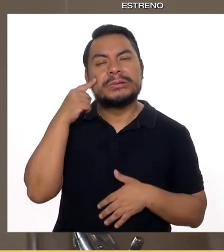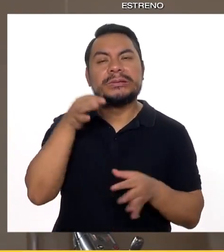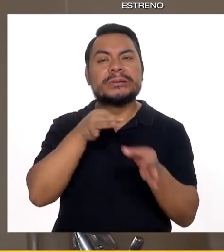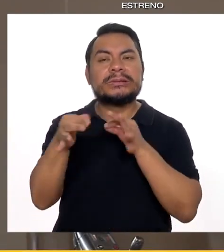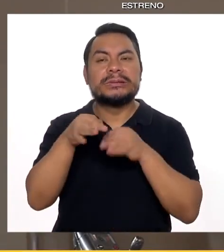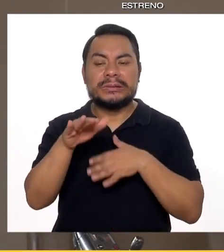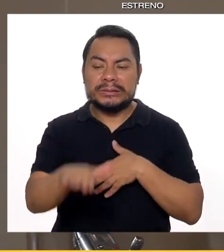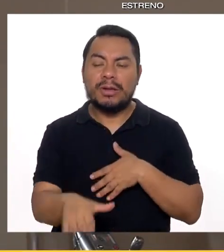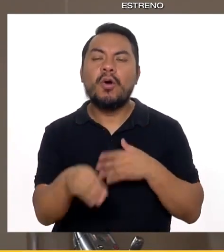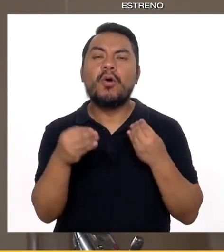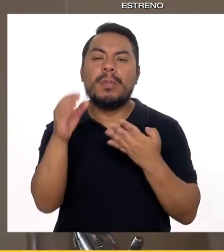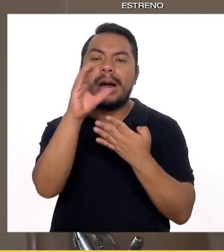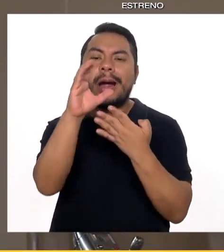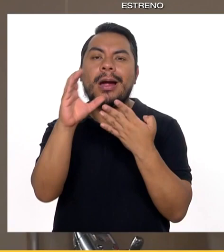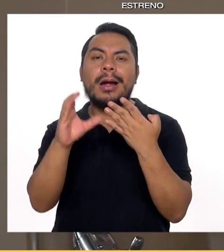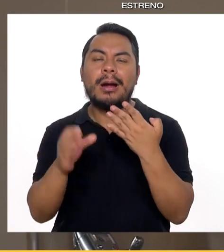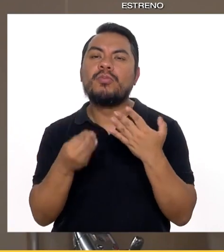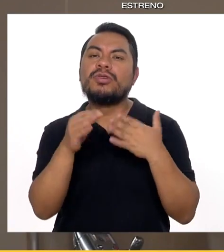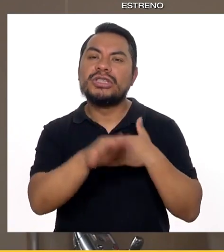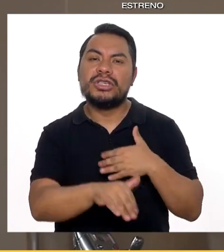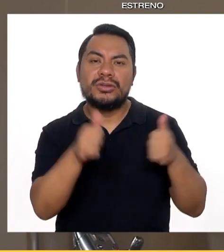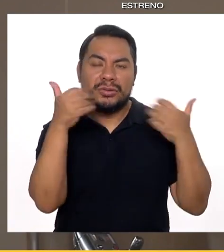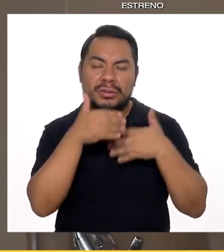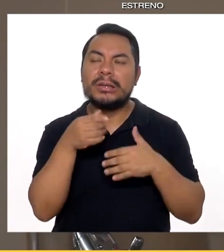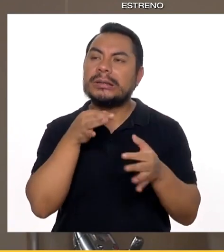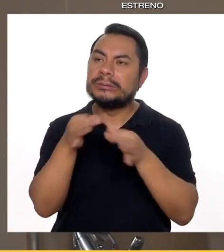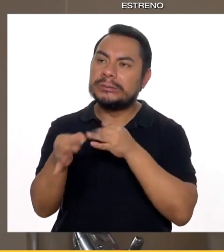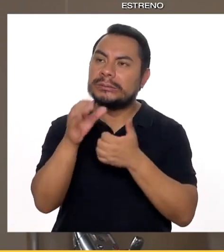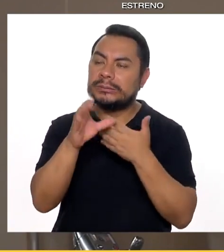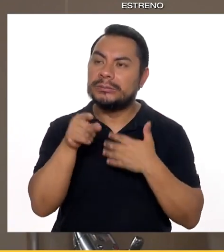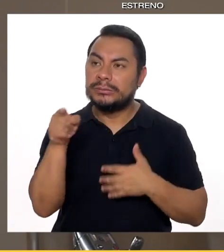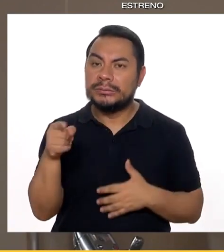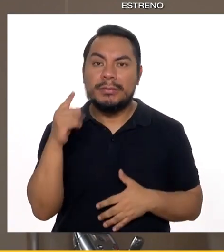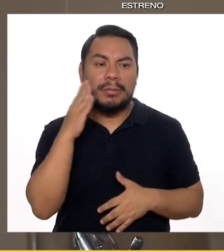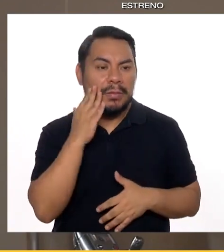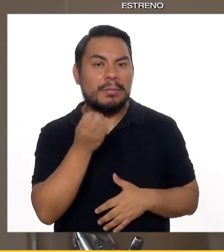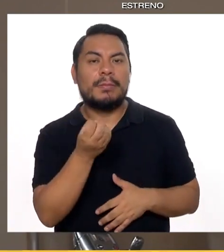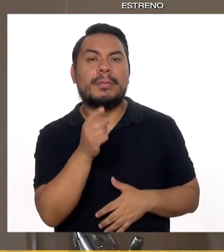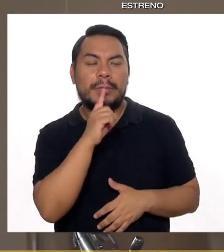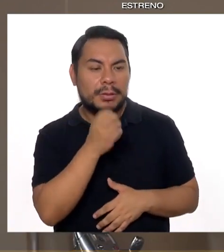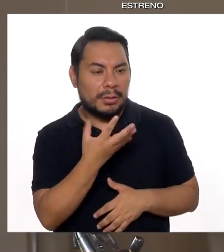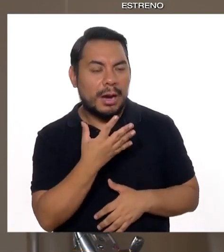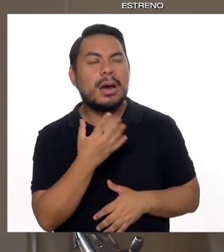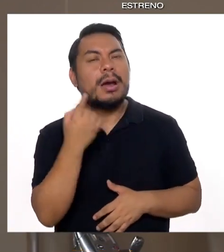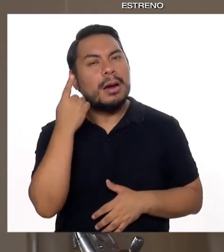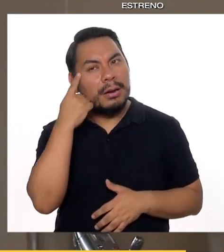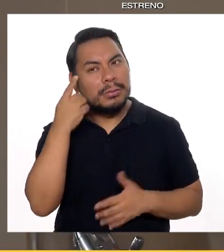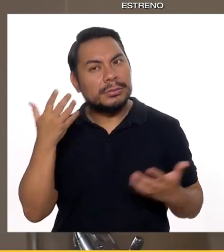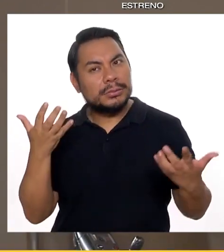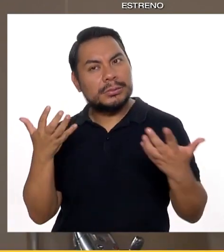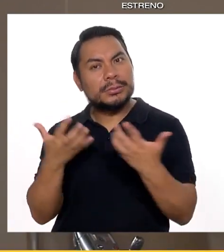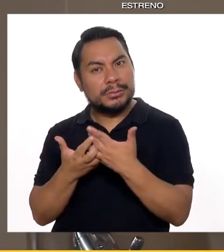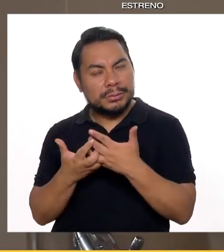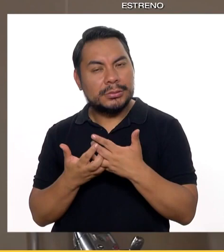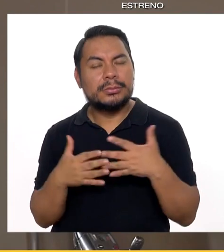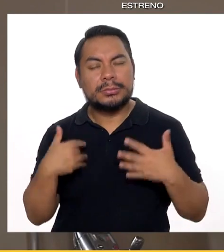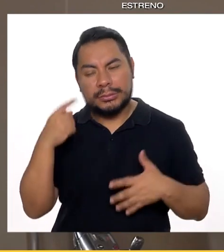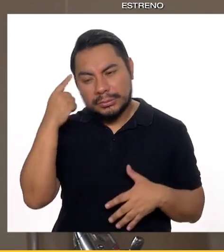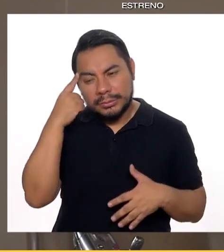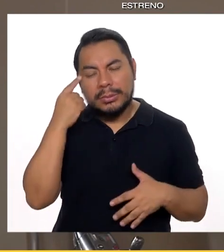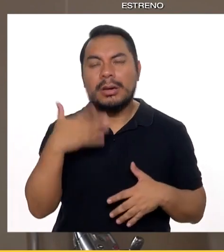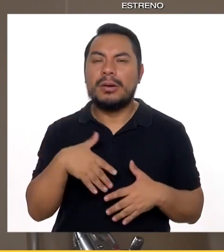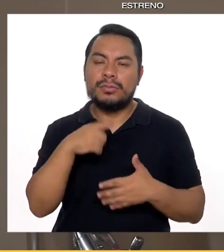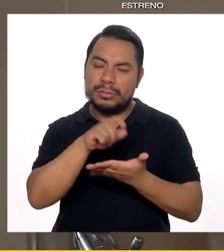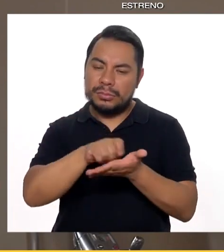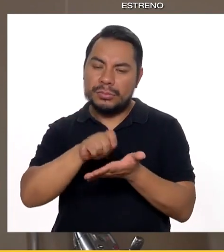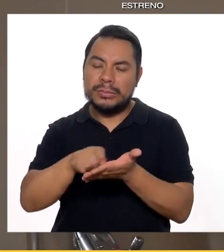describirte al niño, describir las características del niño, porque cuando tú tienes esa descripción, tú puedes crear